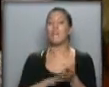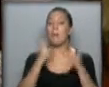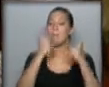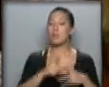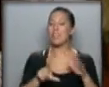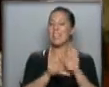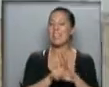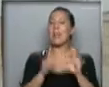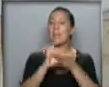ley de democratización de la justicia